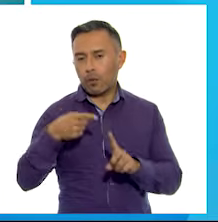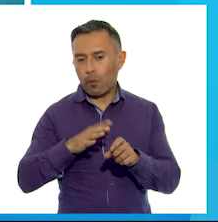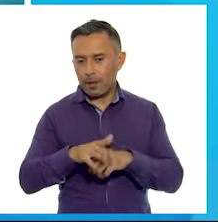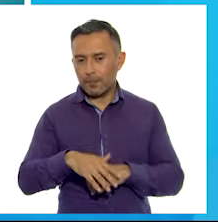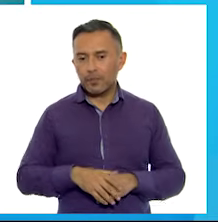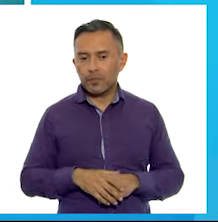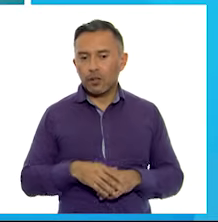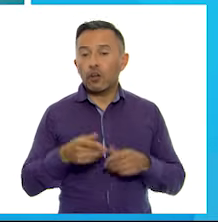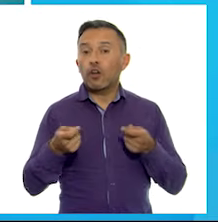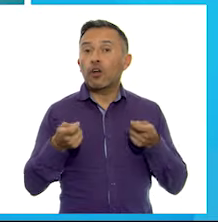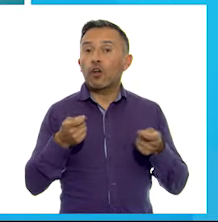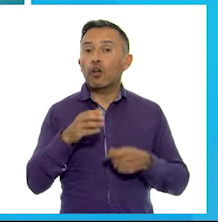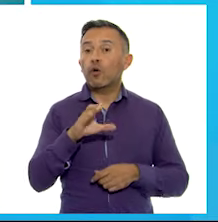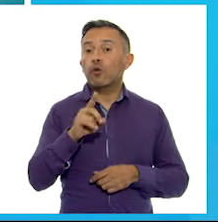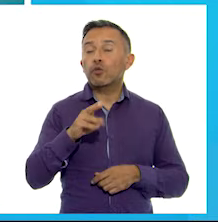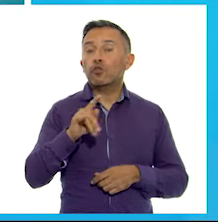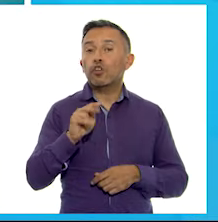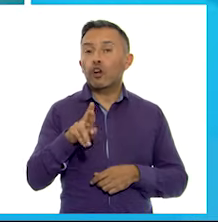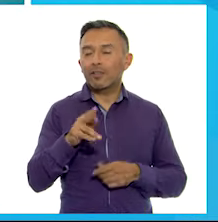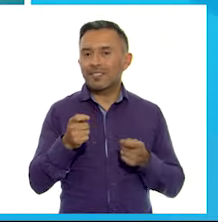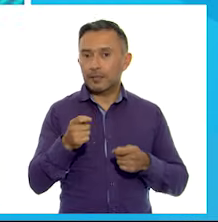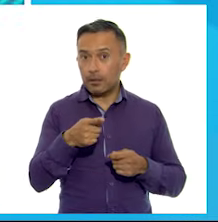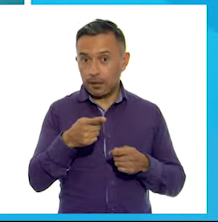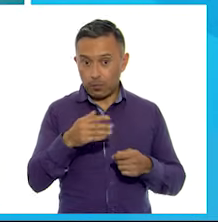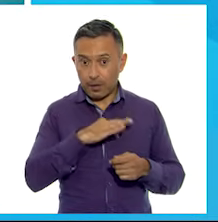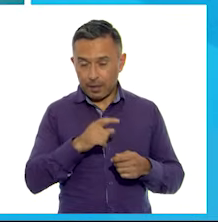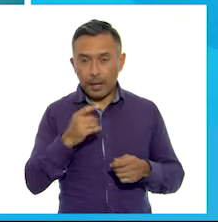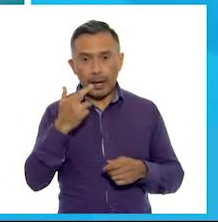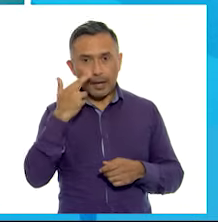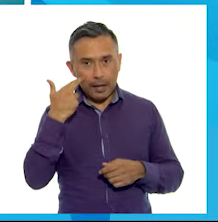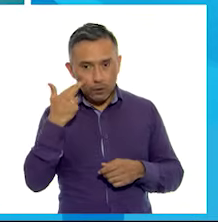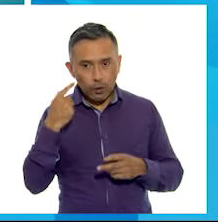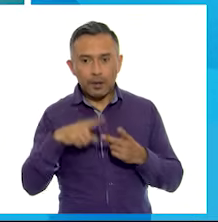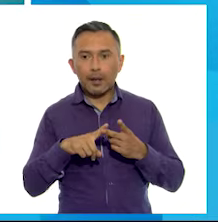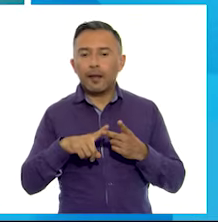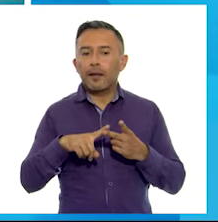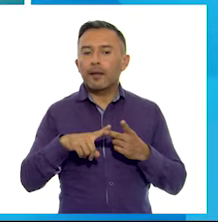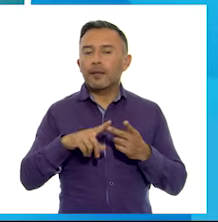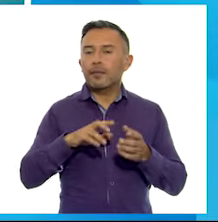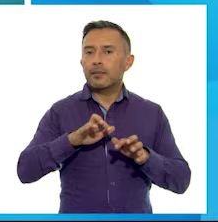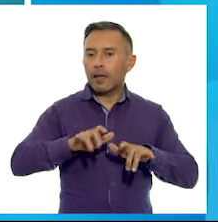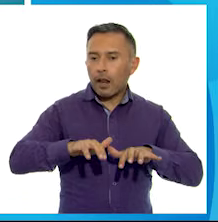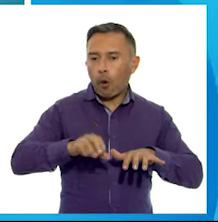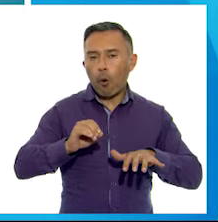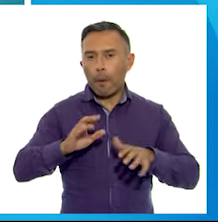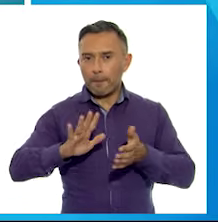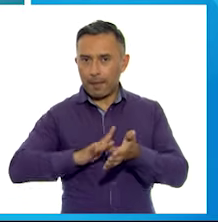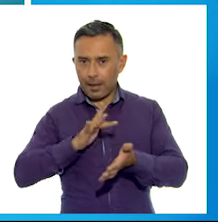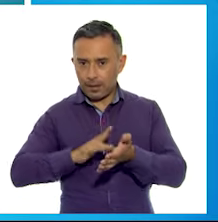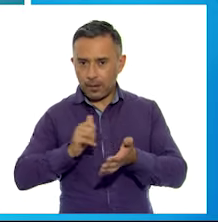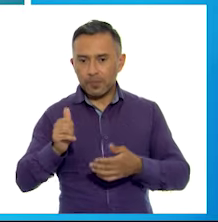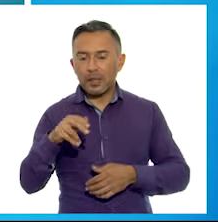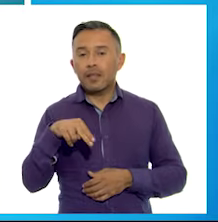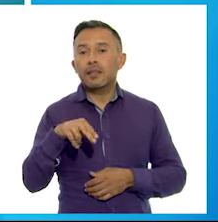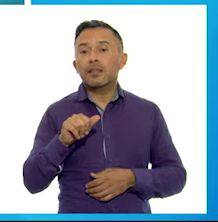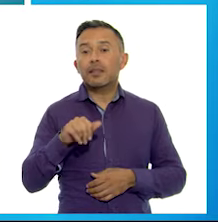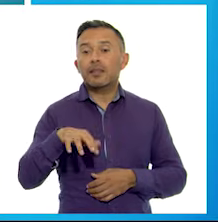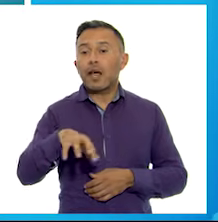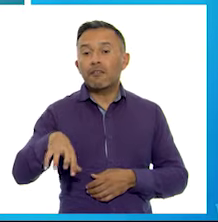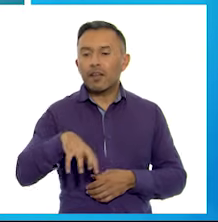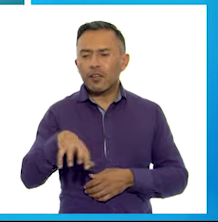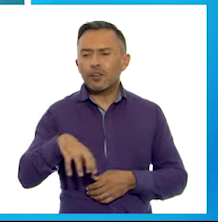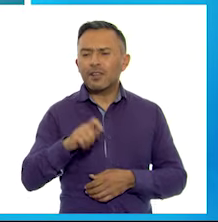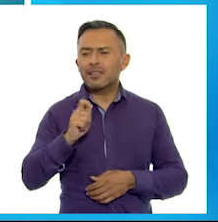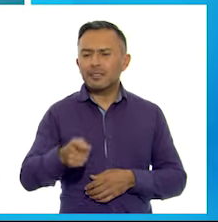Conductor será el encargado de utilizar el ratón, el teclado o la pantalla táctil. Navegador será quien